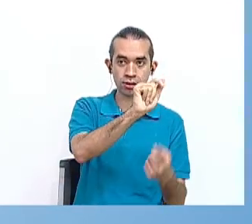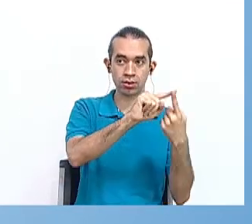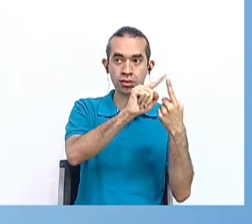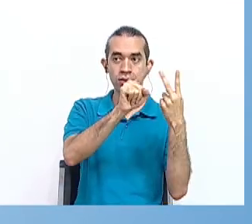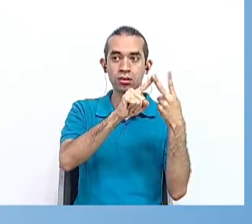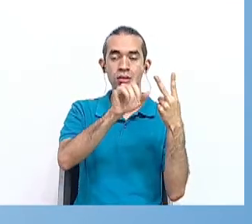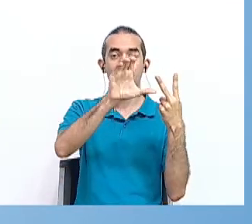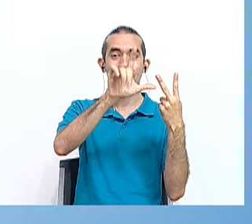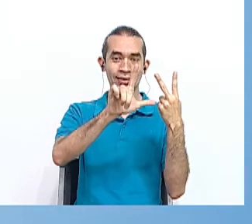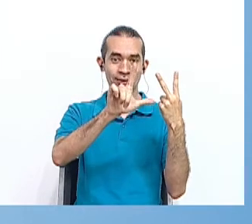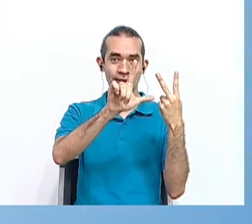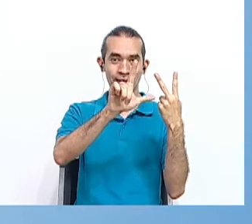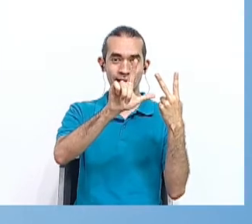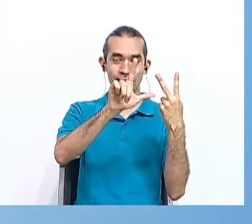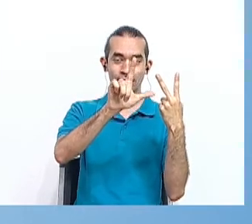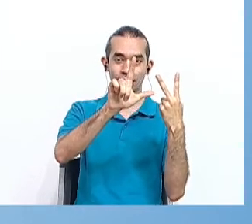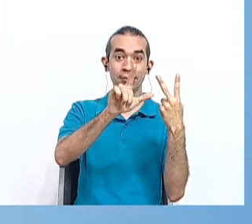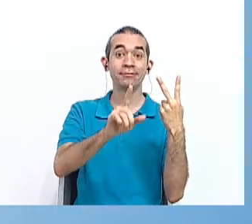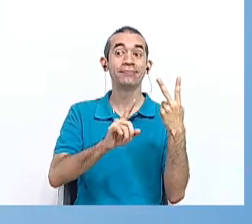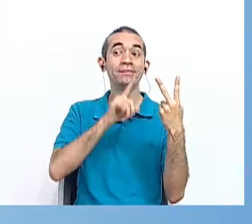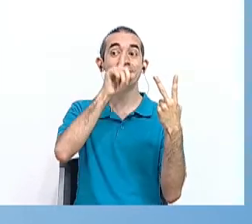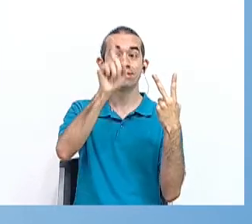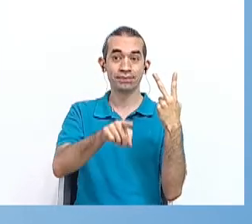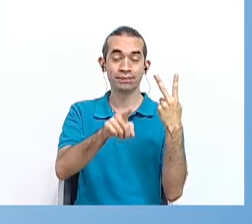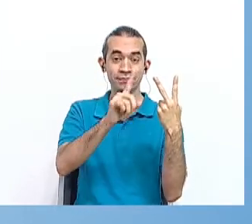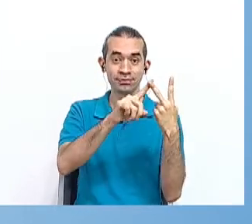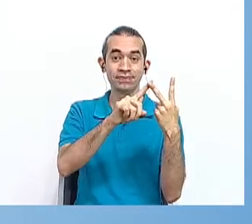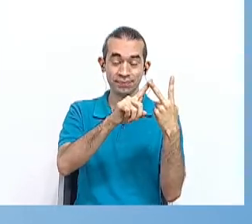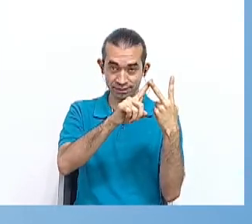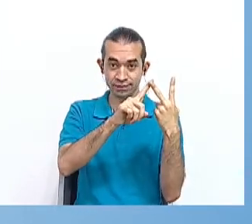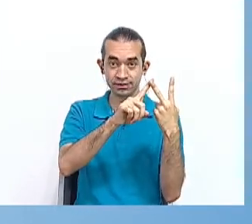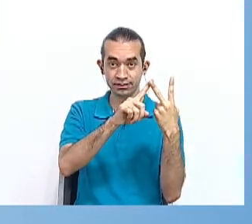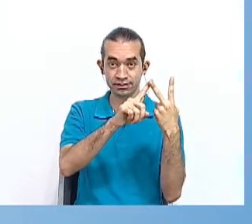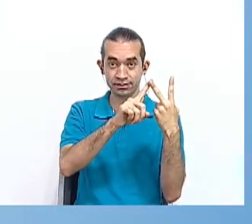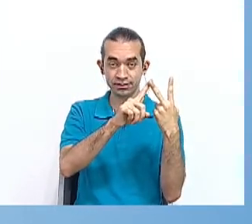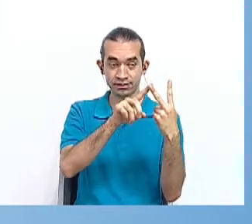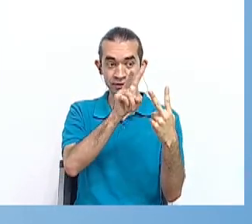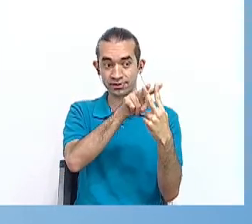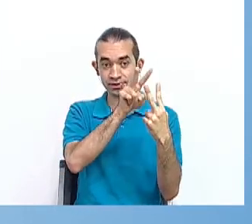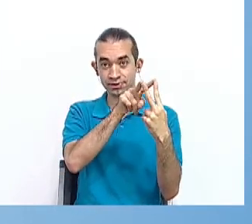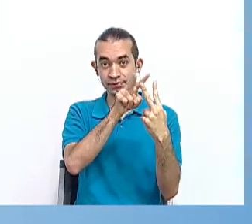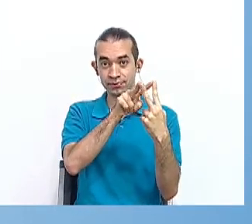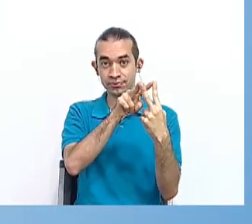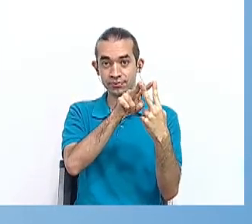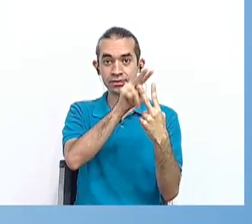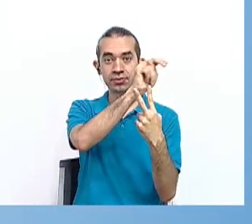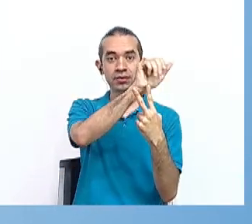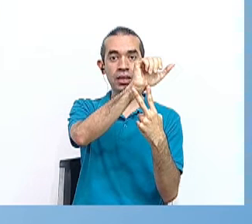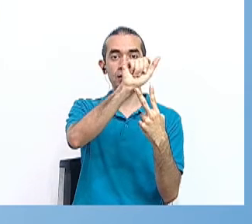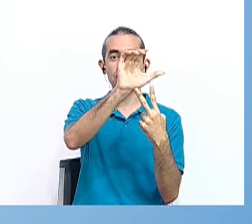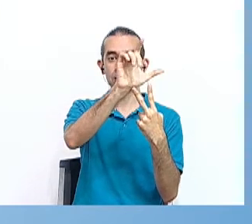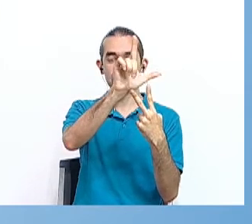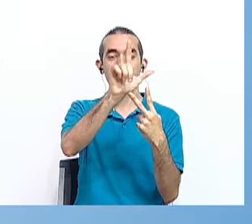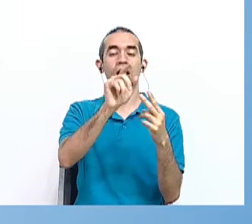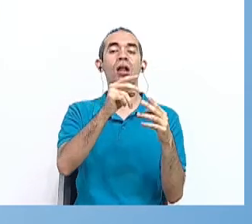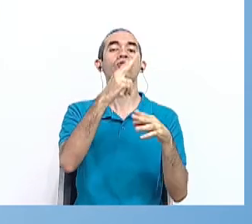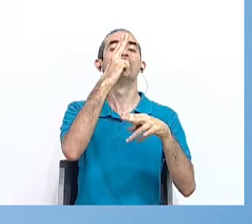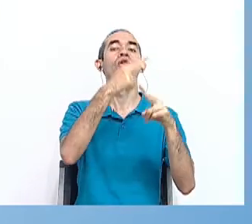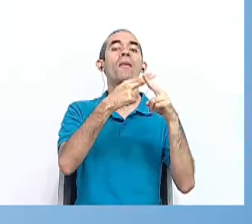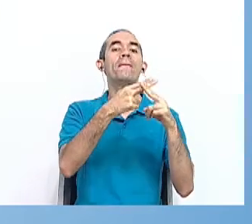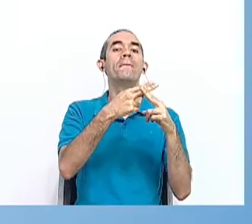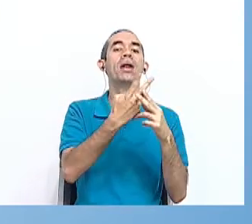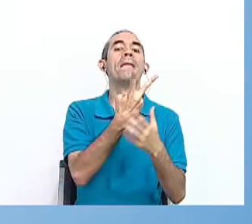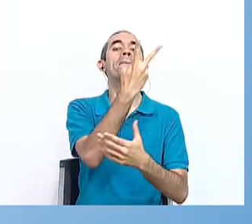el cloro, ¿cierto? Muy bien, estos compuestos reciben el nombre de